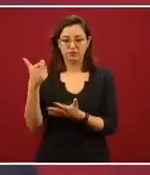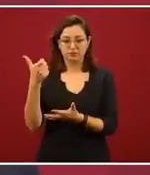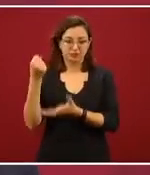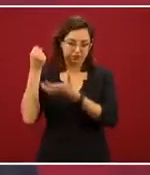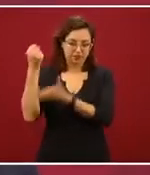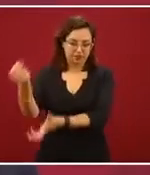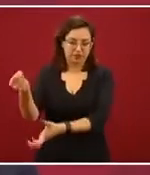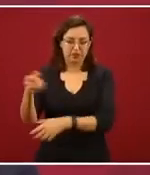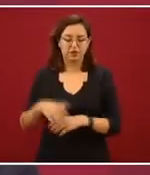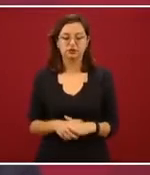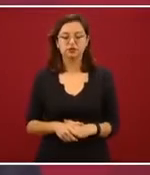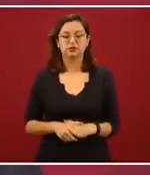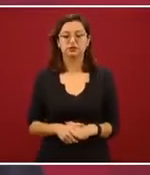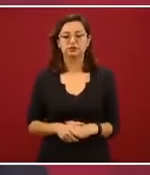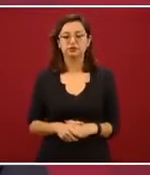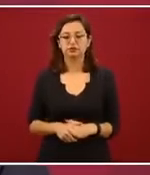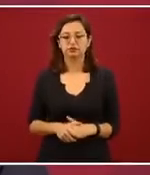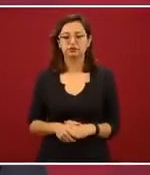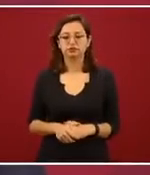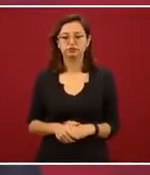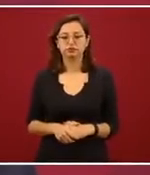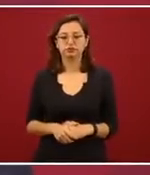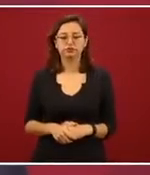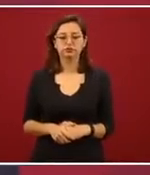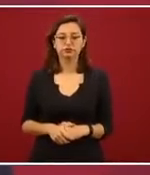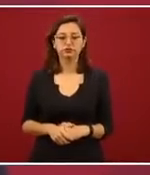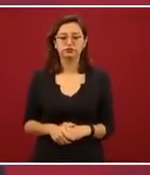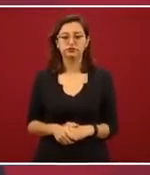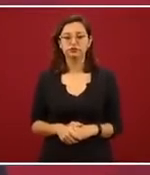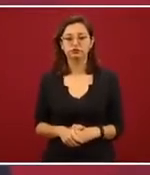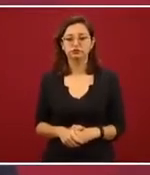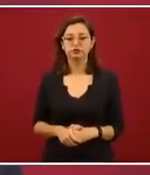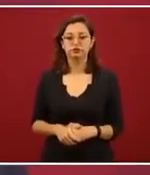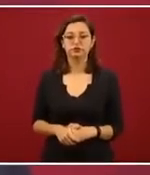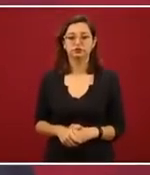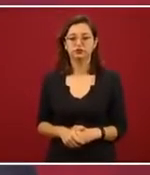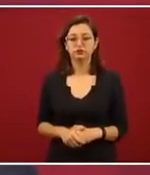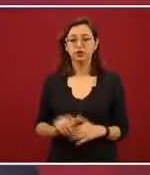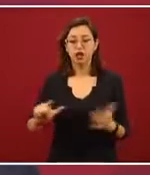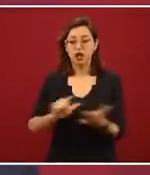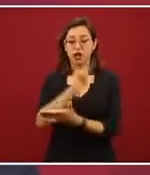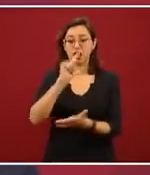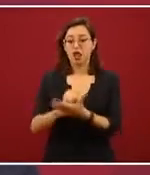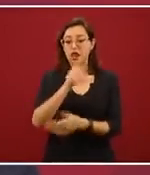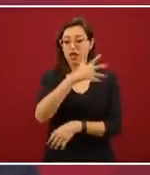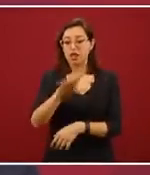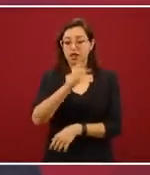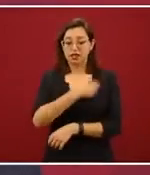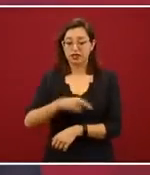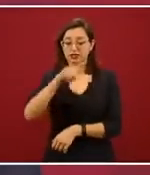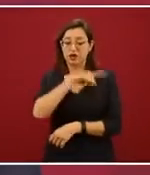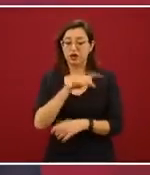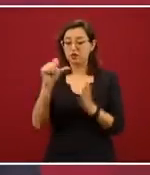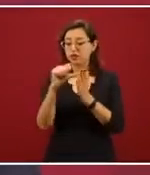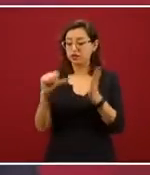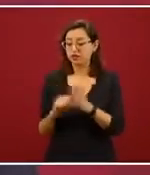349.400 millones de pesos. Finalmente, se hizo en un transitorio, en el transitorio de la Ley General de Salud,